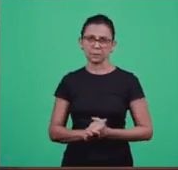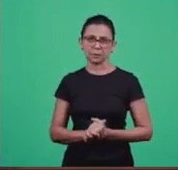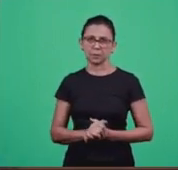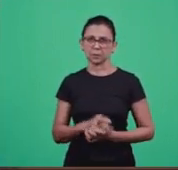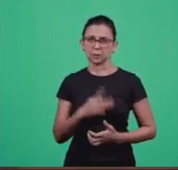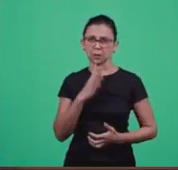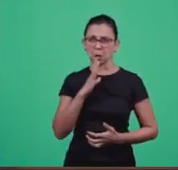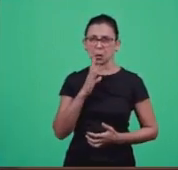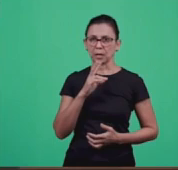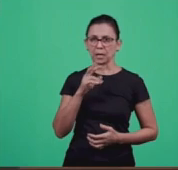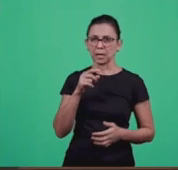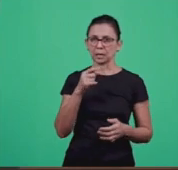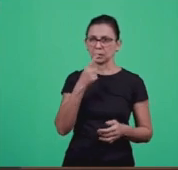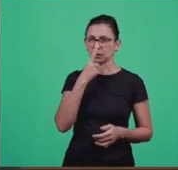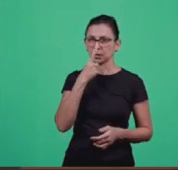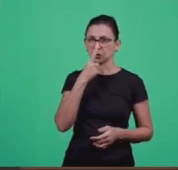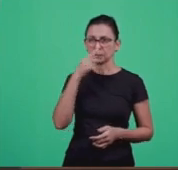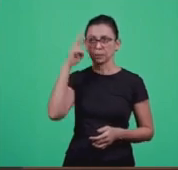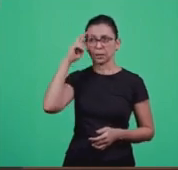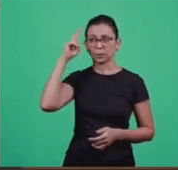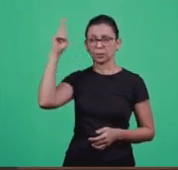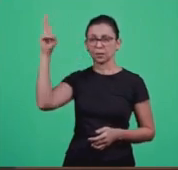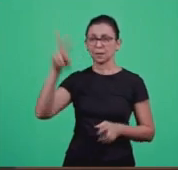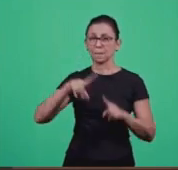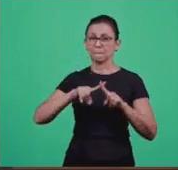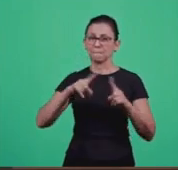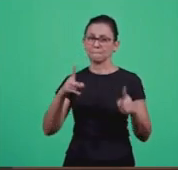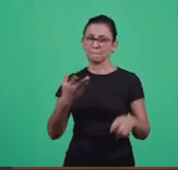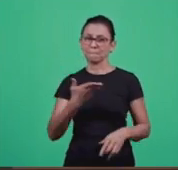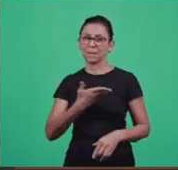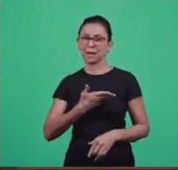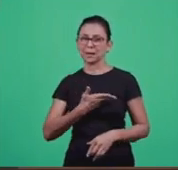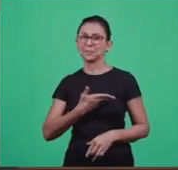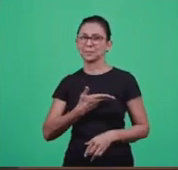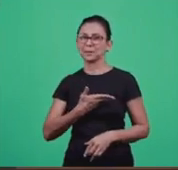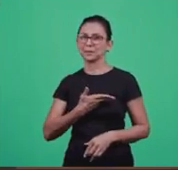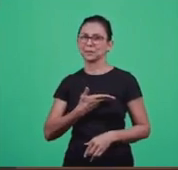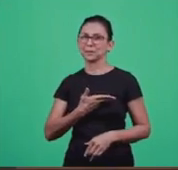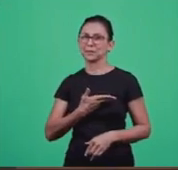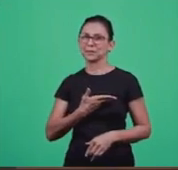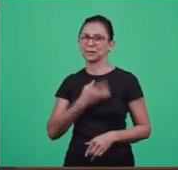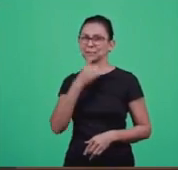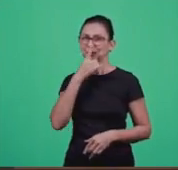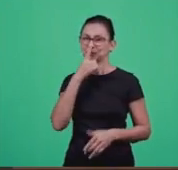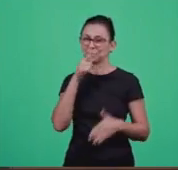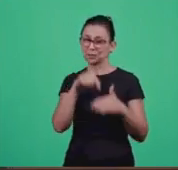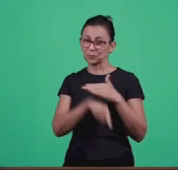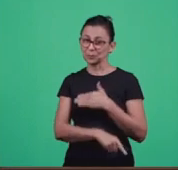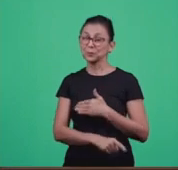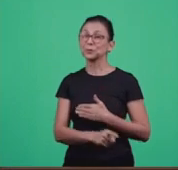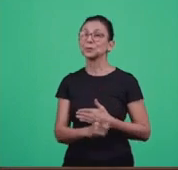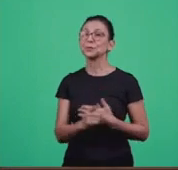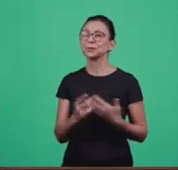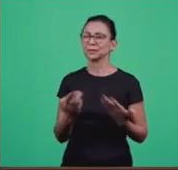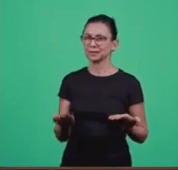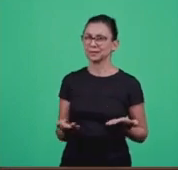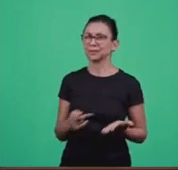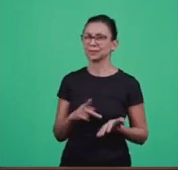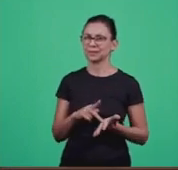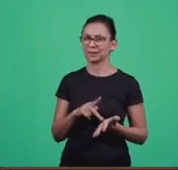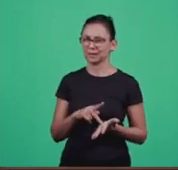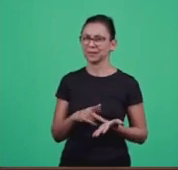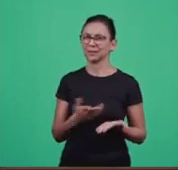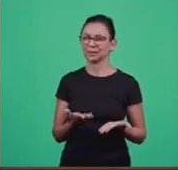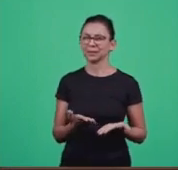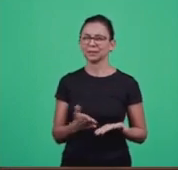el siervo no sabe lo que hace el Señor, pero el amigo, el Señor revela todas las cosas. Él tiene comunión, oye la voz